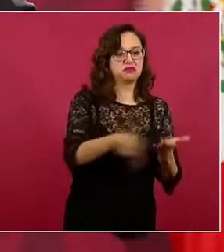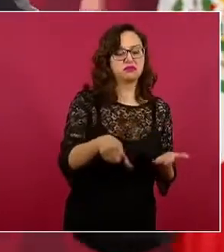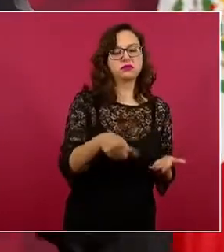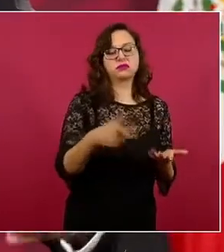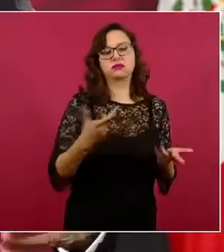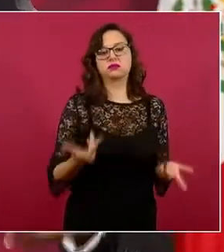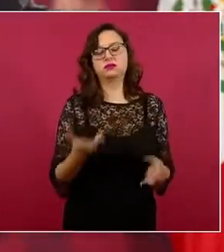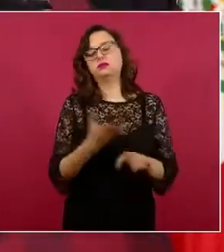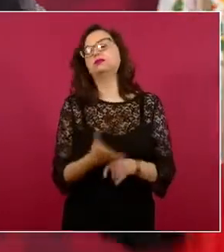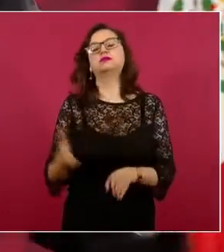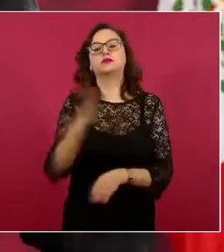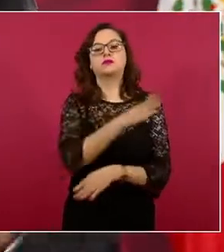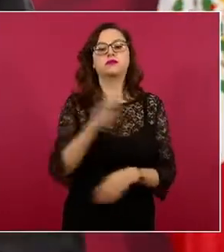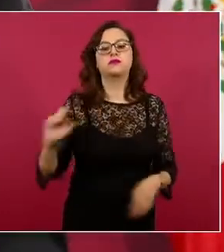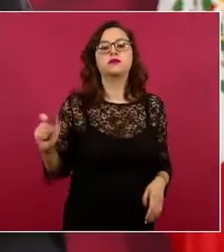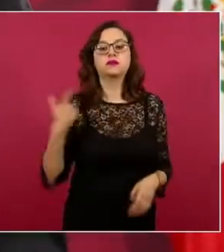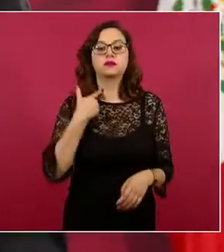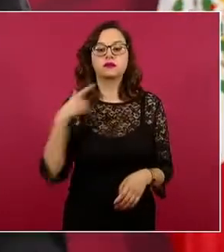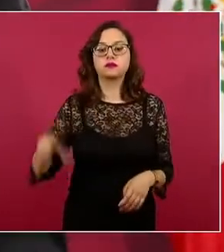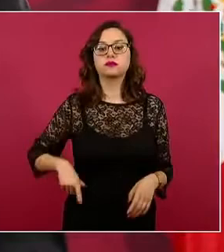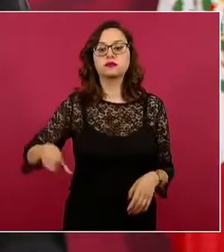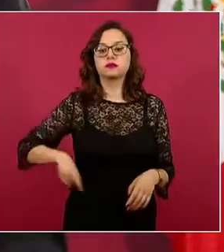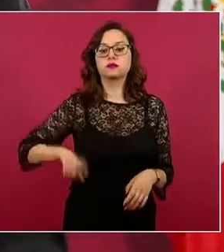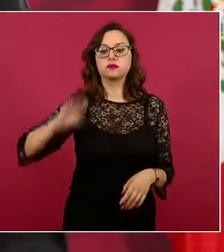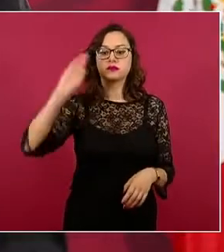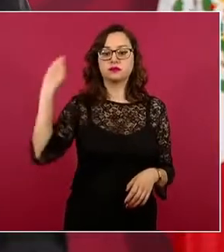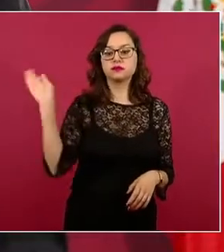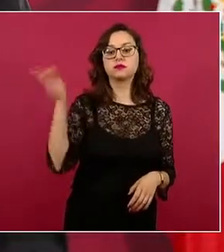pasada administración del gobierno federal